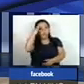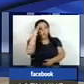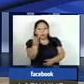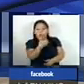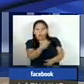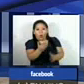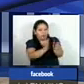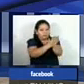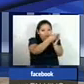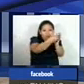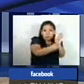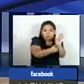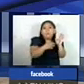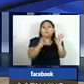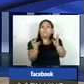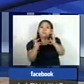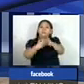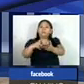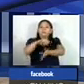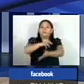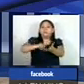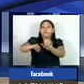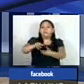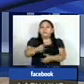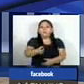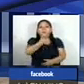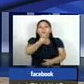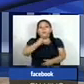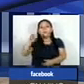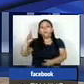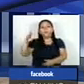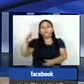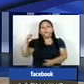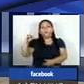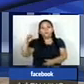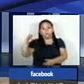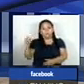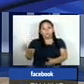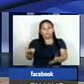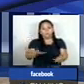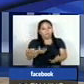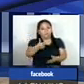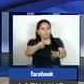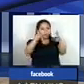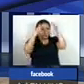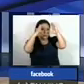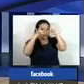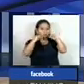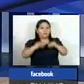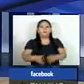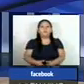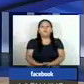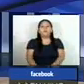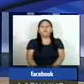más amigables con el medio ambiente y la periodista Rocío Cruz nos informa. Adelante, Rocío, buenas noches.